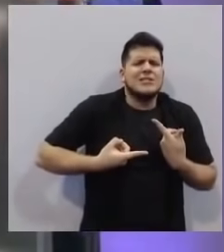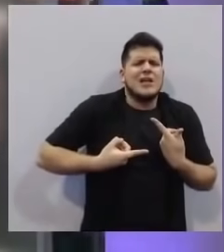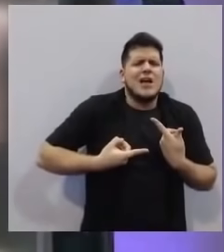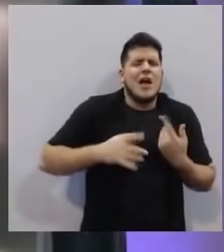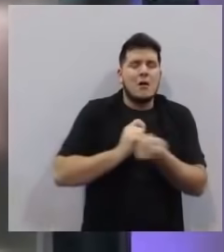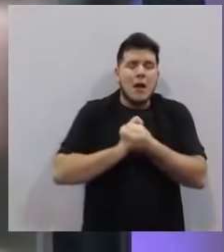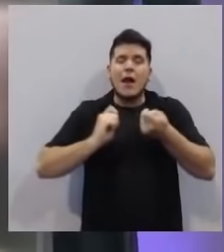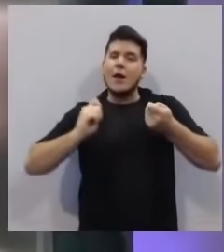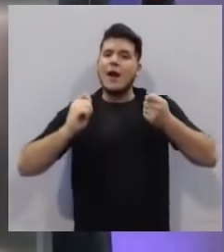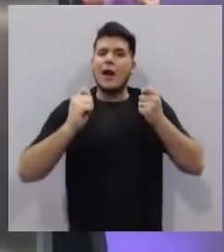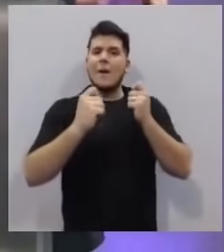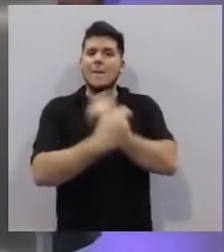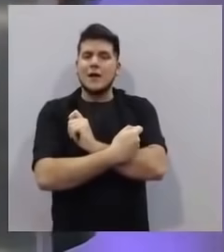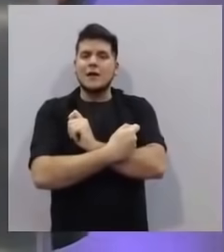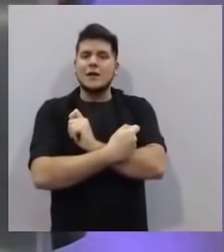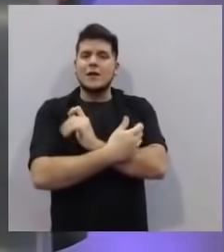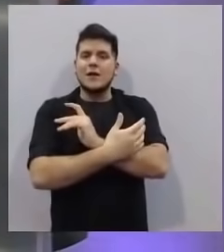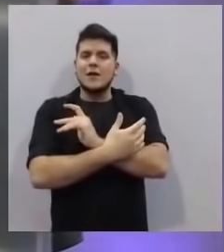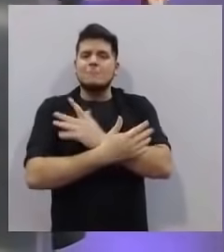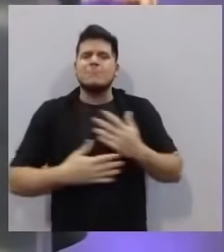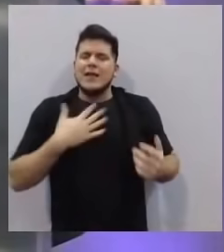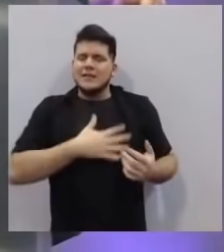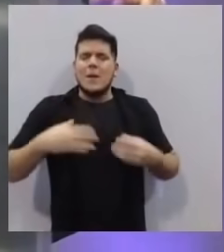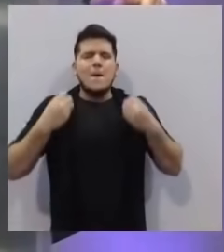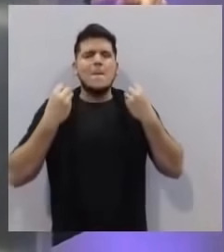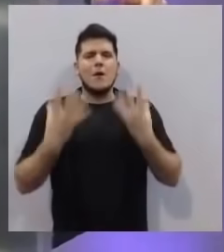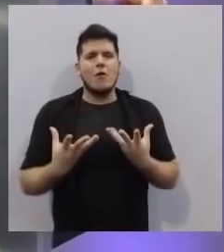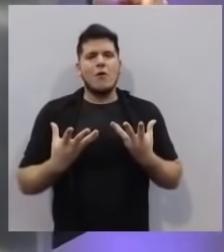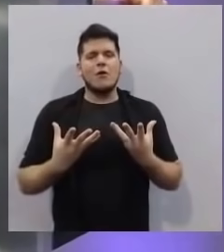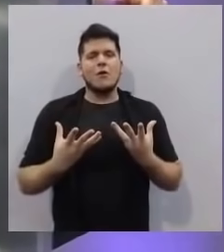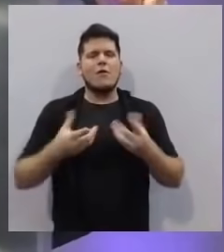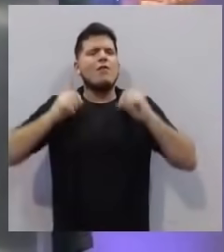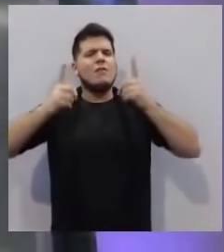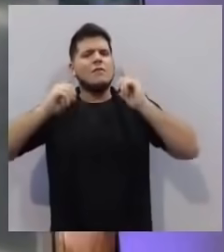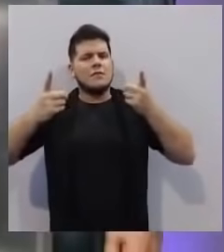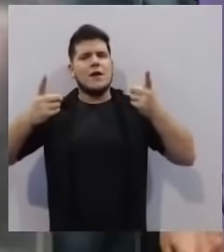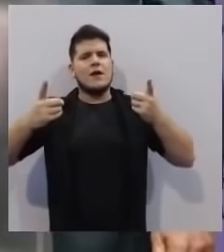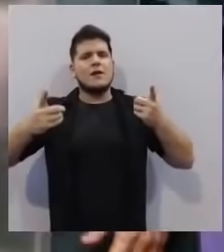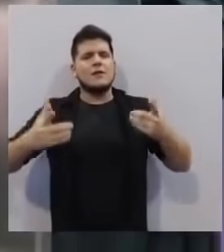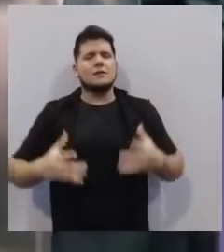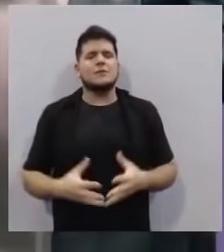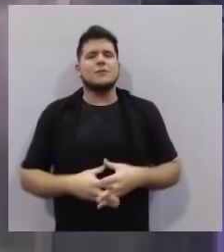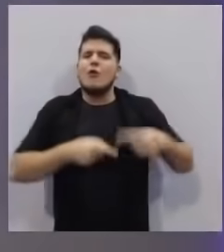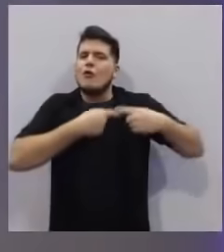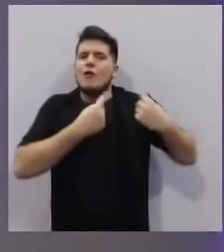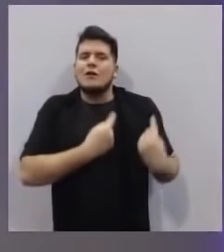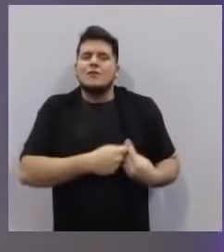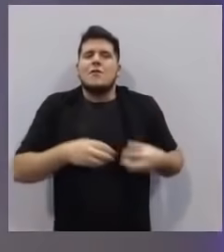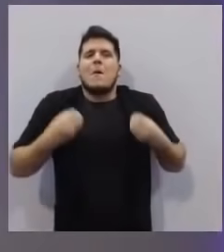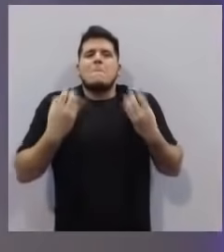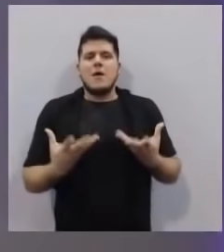en cristo siempre puede ser un ganador ahora yo digo él le dijo que estaba en la casa